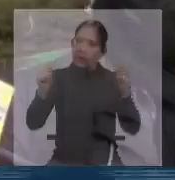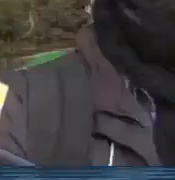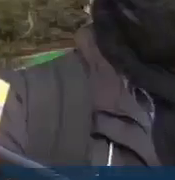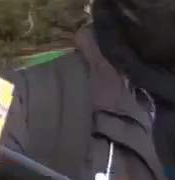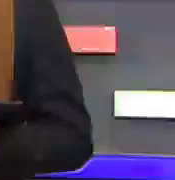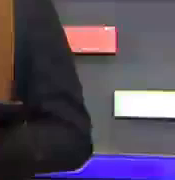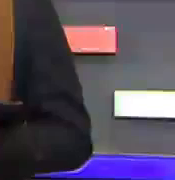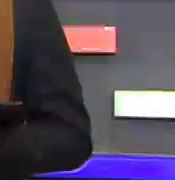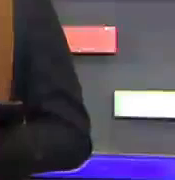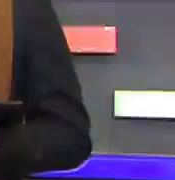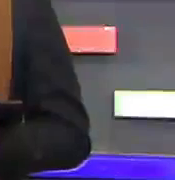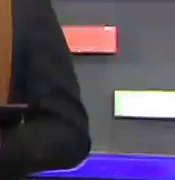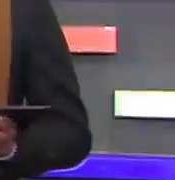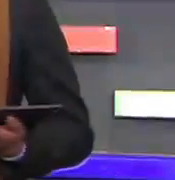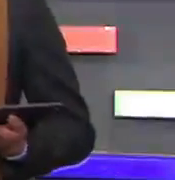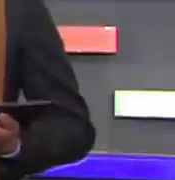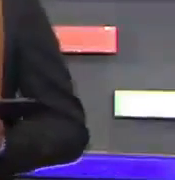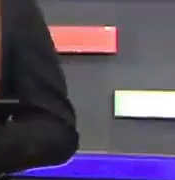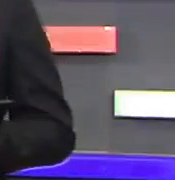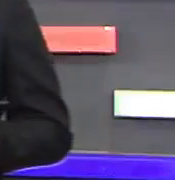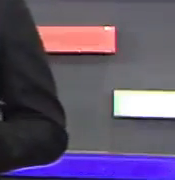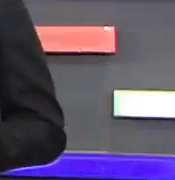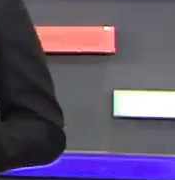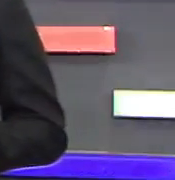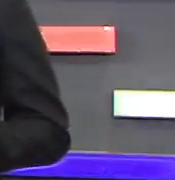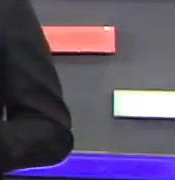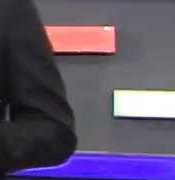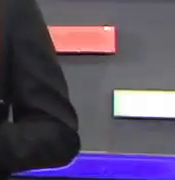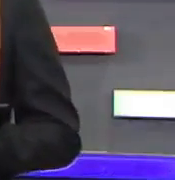baches que hay. A esta hora de la tarde hacemos contacto en vivo.